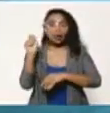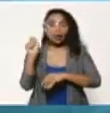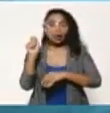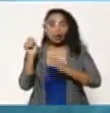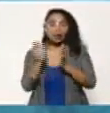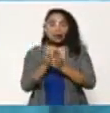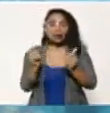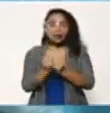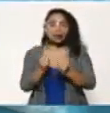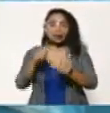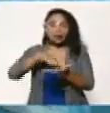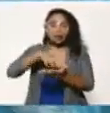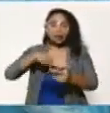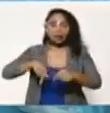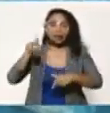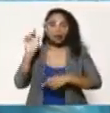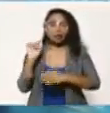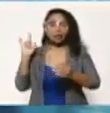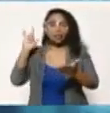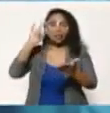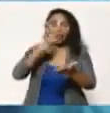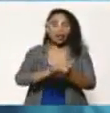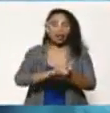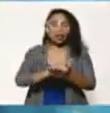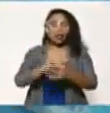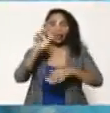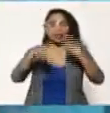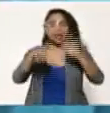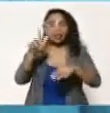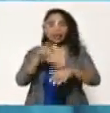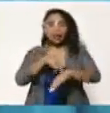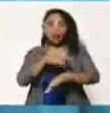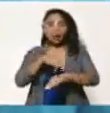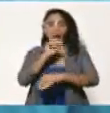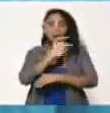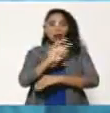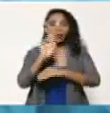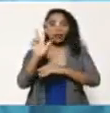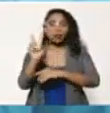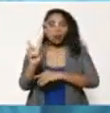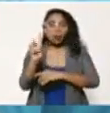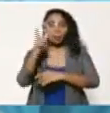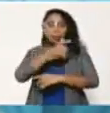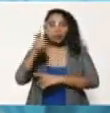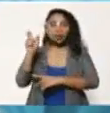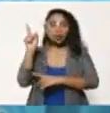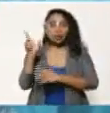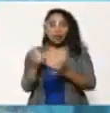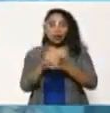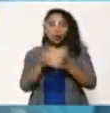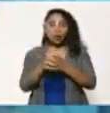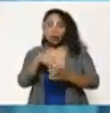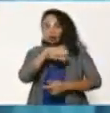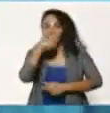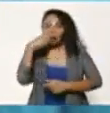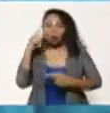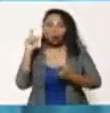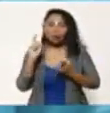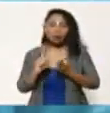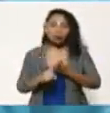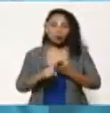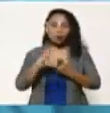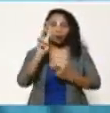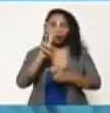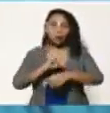de aproximadamente 13 horas con 42 tripulantes se encontraban presidentes del comando nacional antidrogas dos